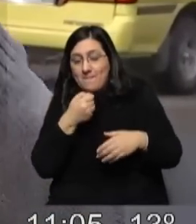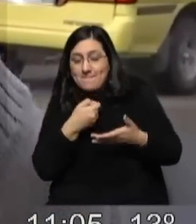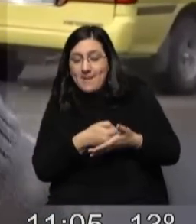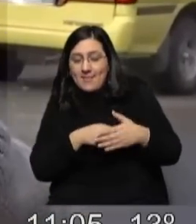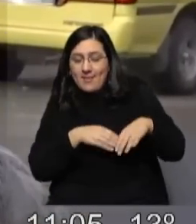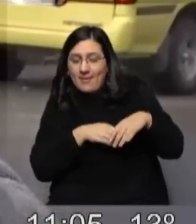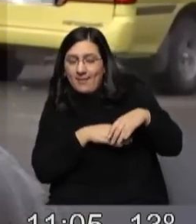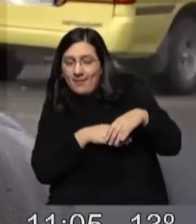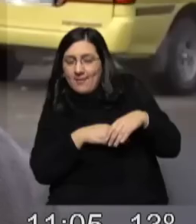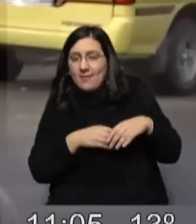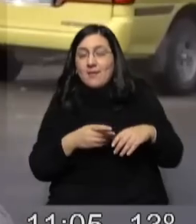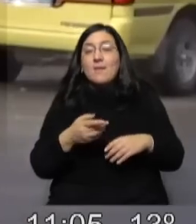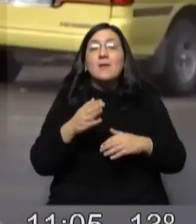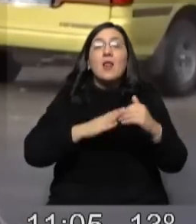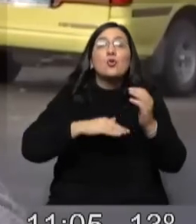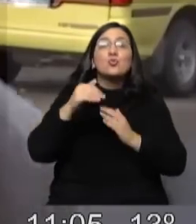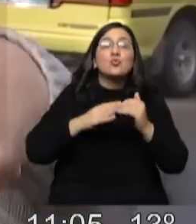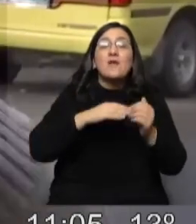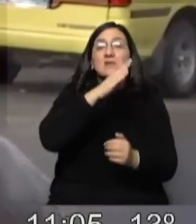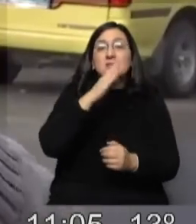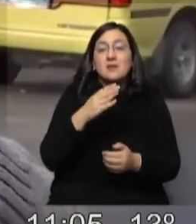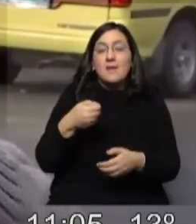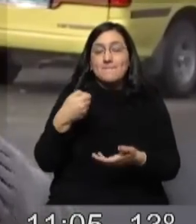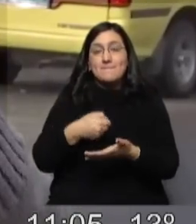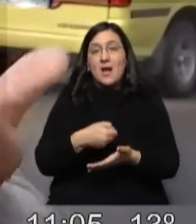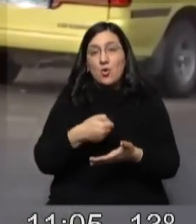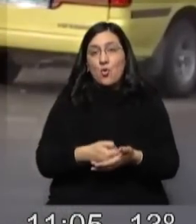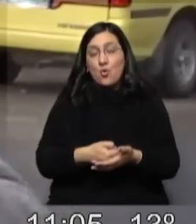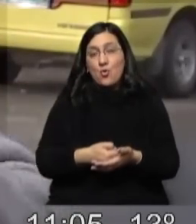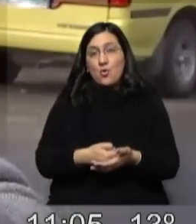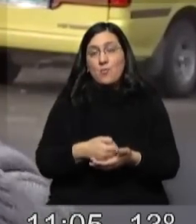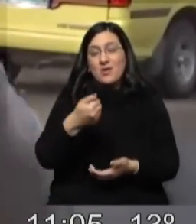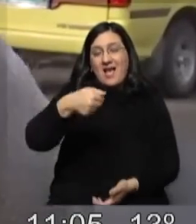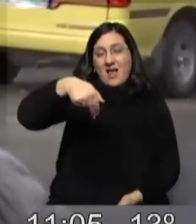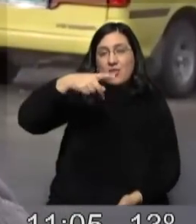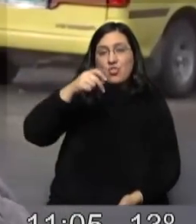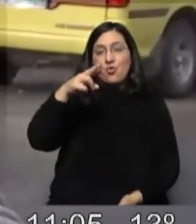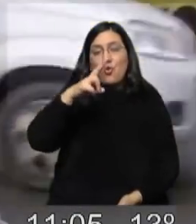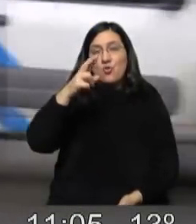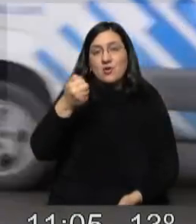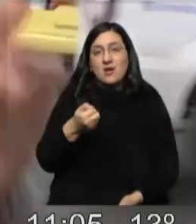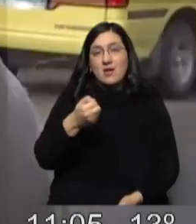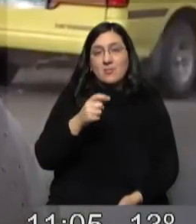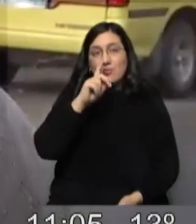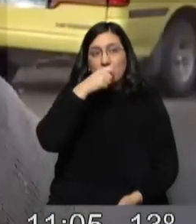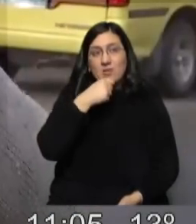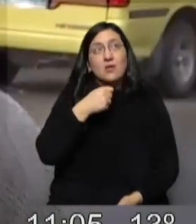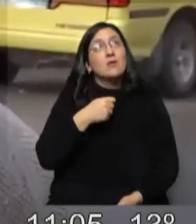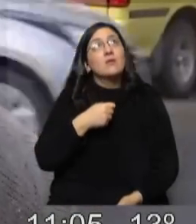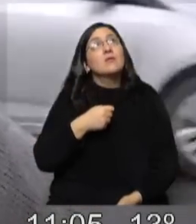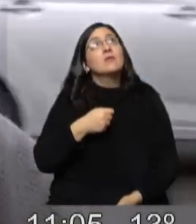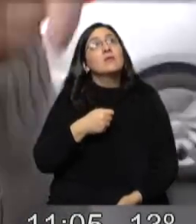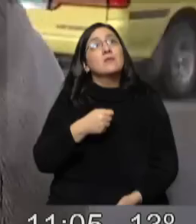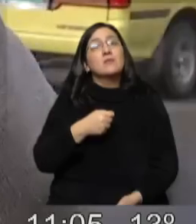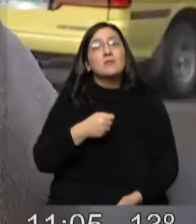que la constructora brasileña coimió a través de la banca de Andorra en Montevideo, donde Eduardo H. era el presidente. Y